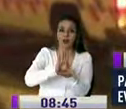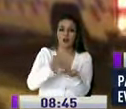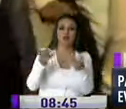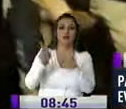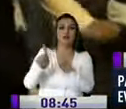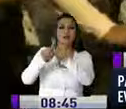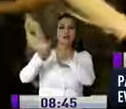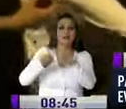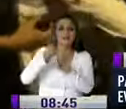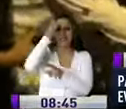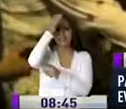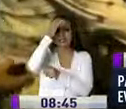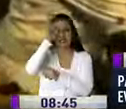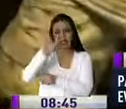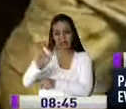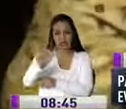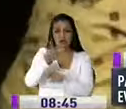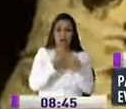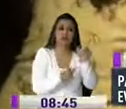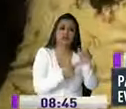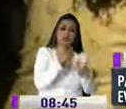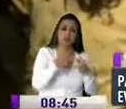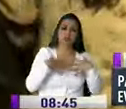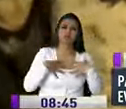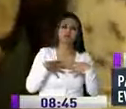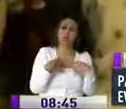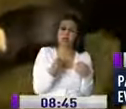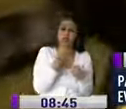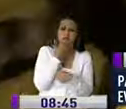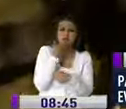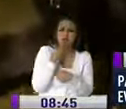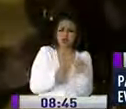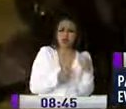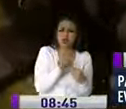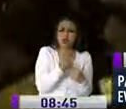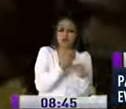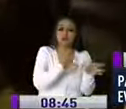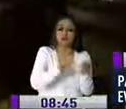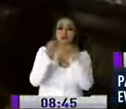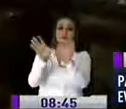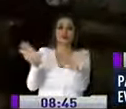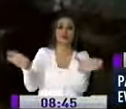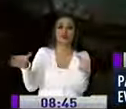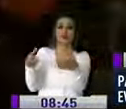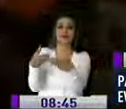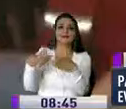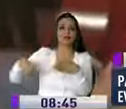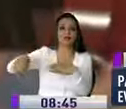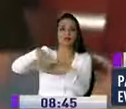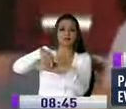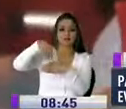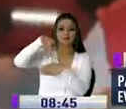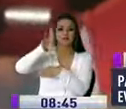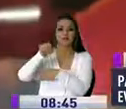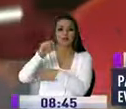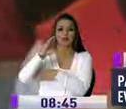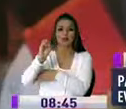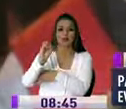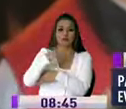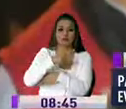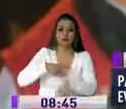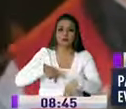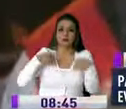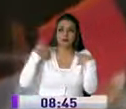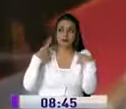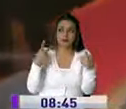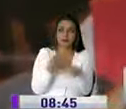ciudad y a centros privados, mientras que los de menor riesgo fueron evacuados al Coliseo Luis de Oro Franco. Obviamente se está jugando con la vida de la